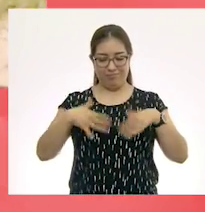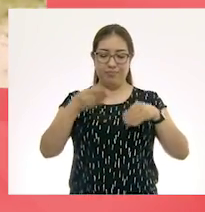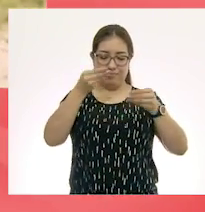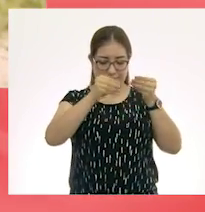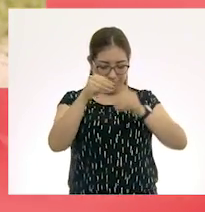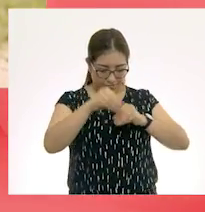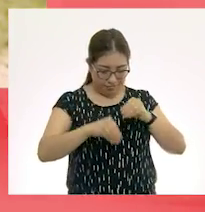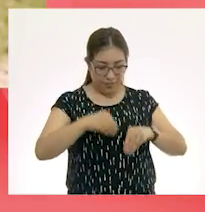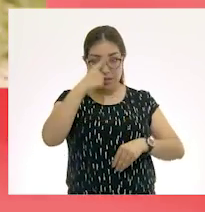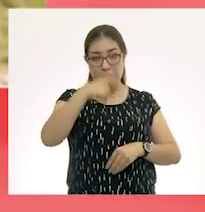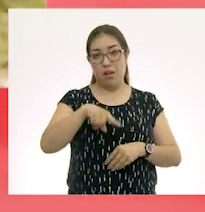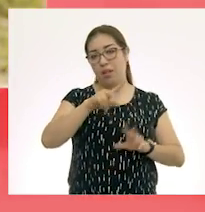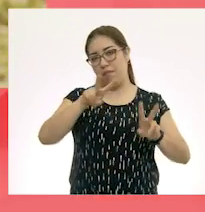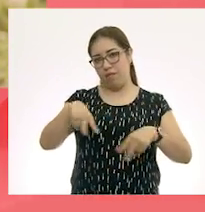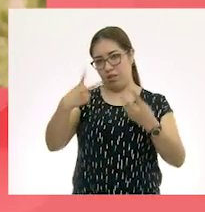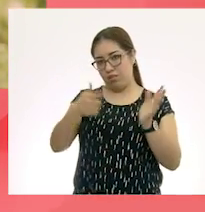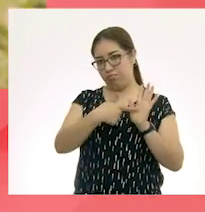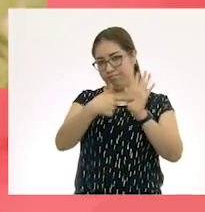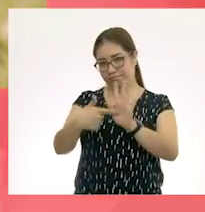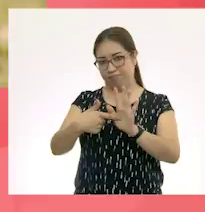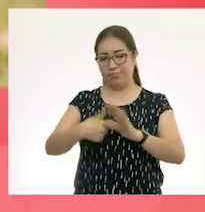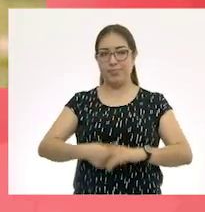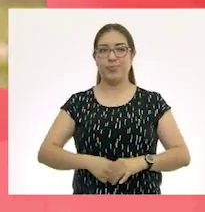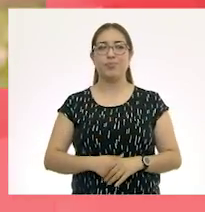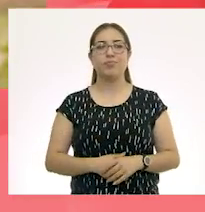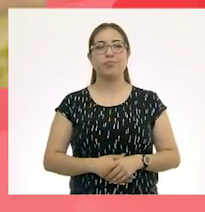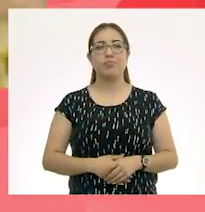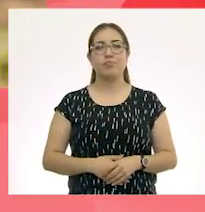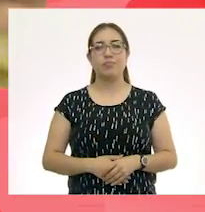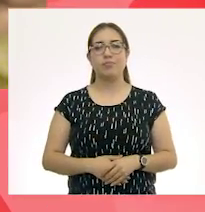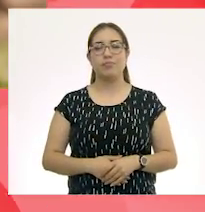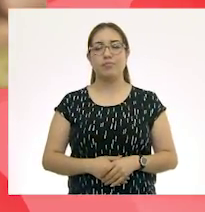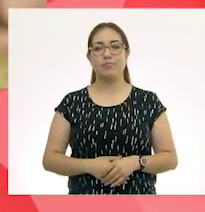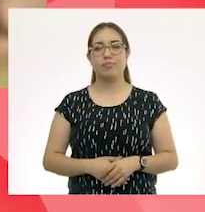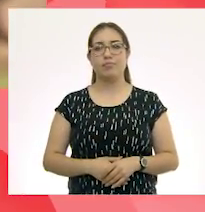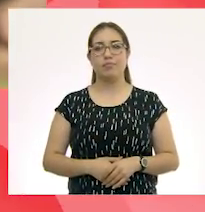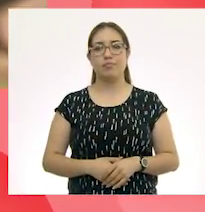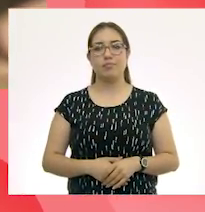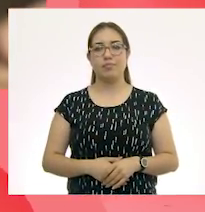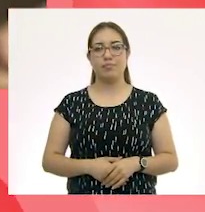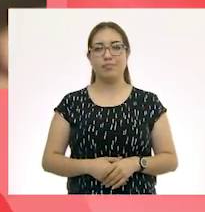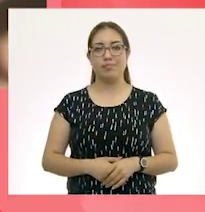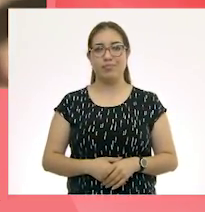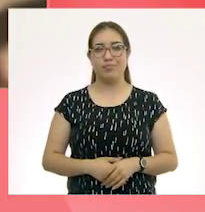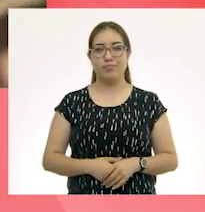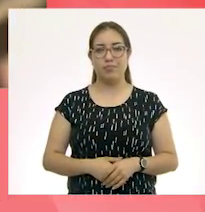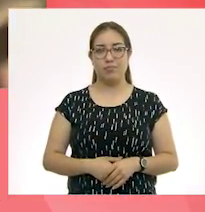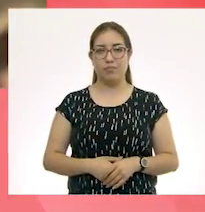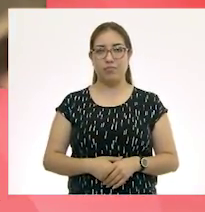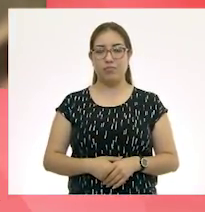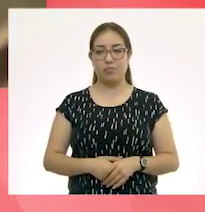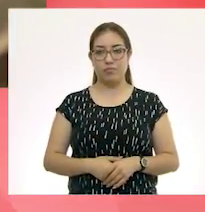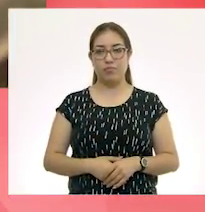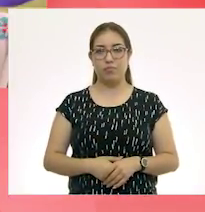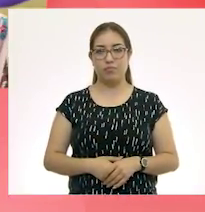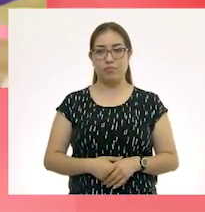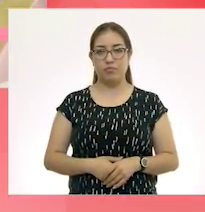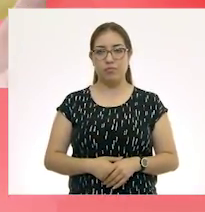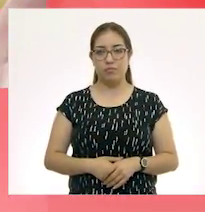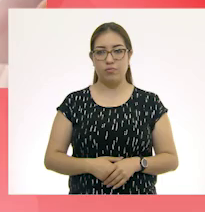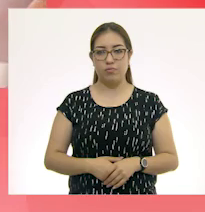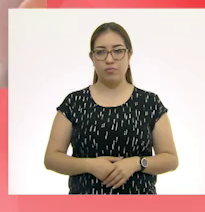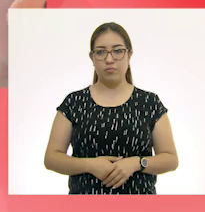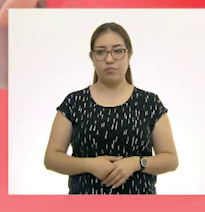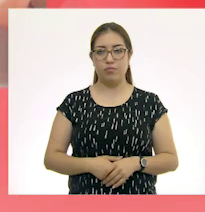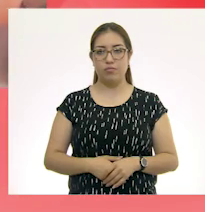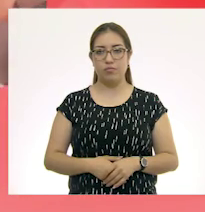nunca handi, hon kadi kapke hoden beke nu ya muñeca tem babun dijo que en di white que mie, dijo